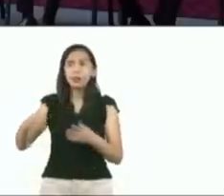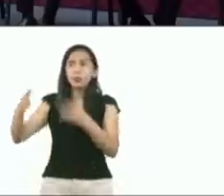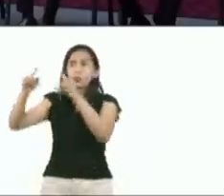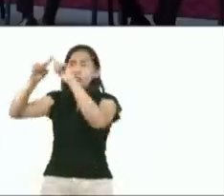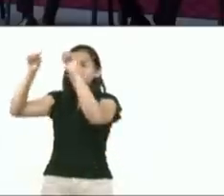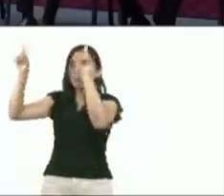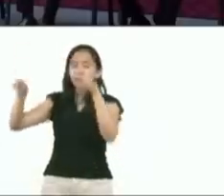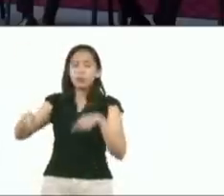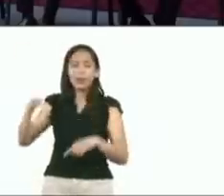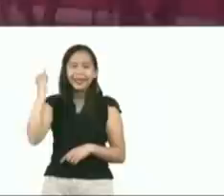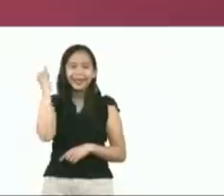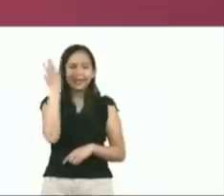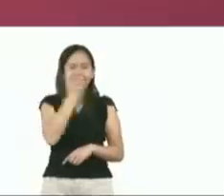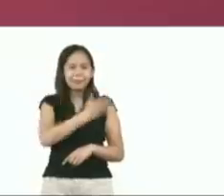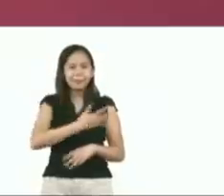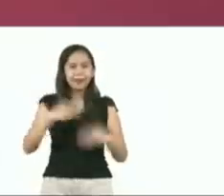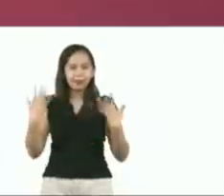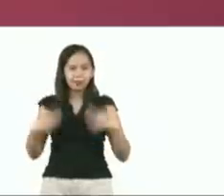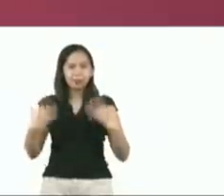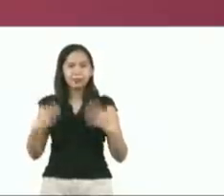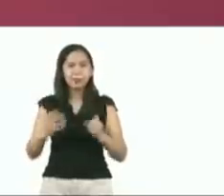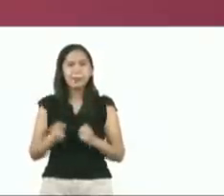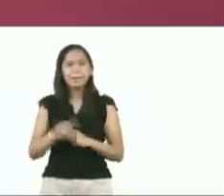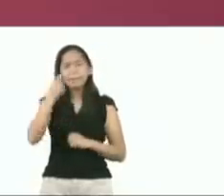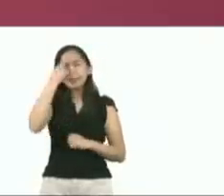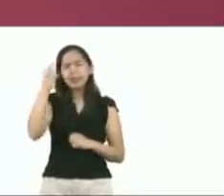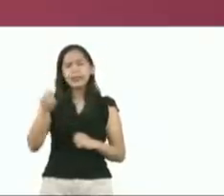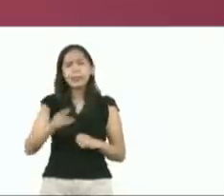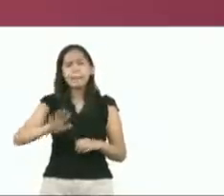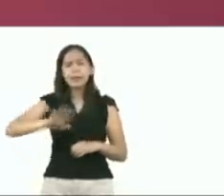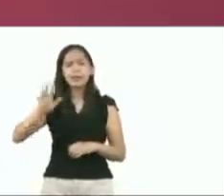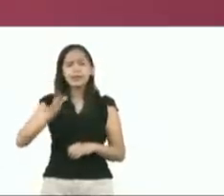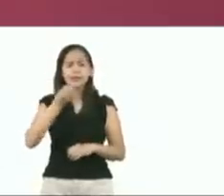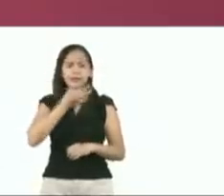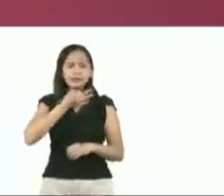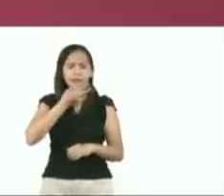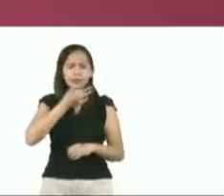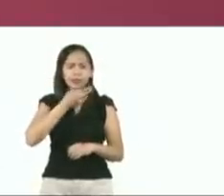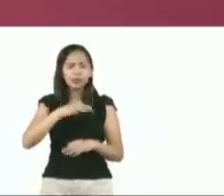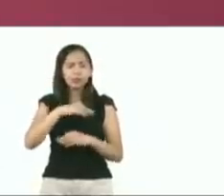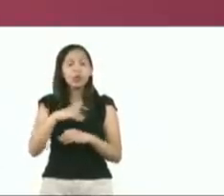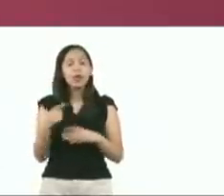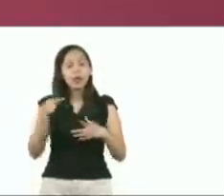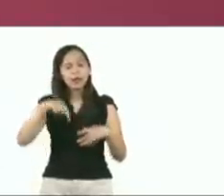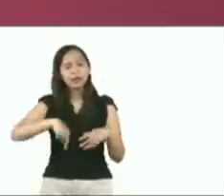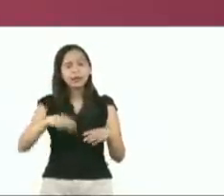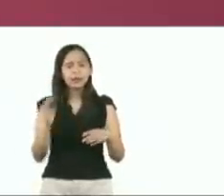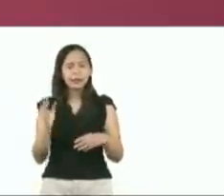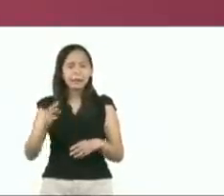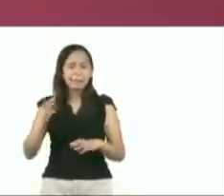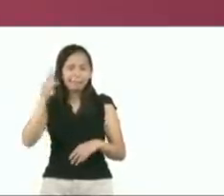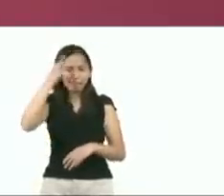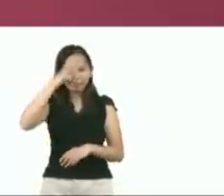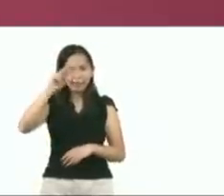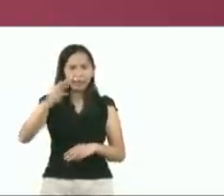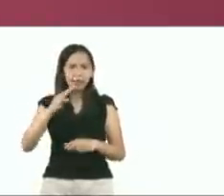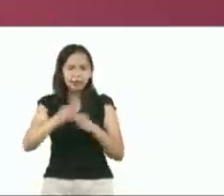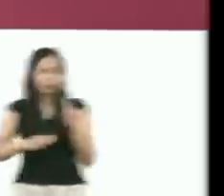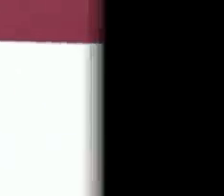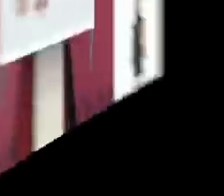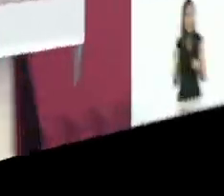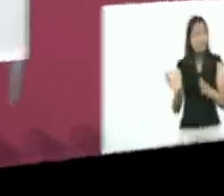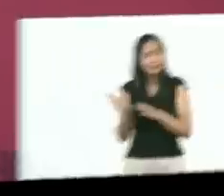de mayo para que sea una fiesta nacional donde México hacia el mundo les entrega la grandeza de lo que es el